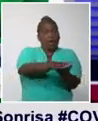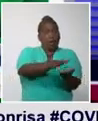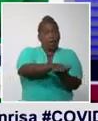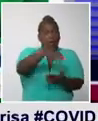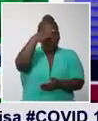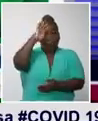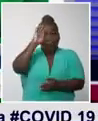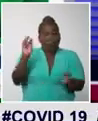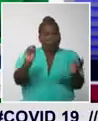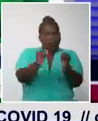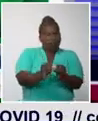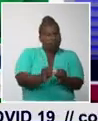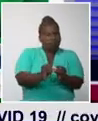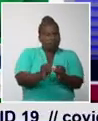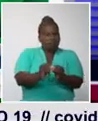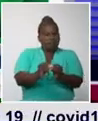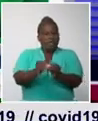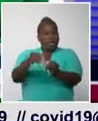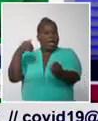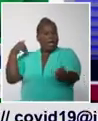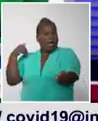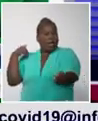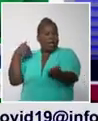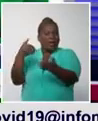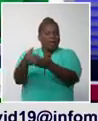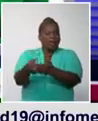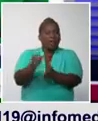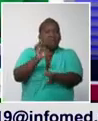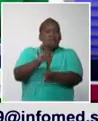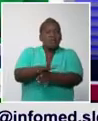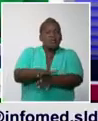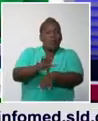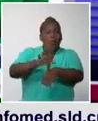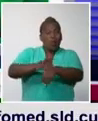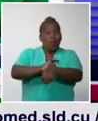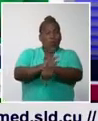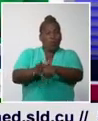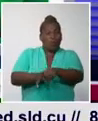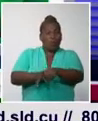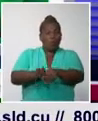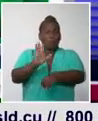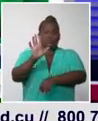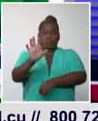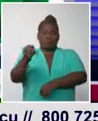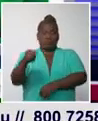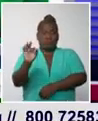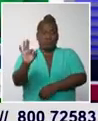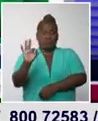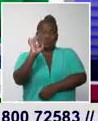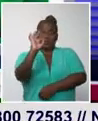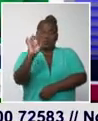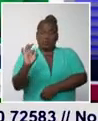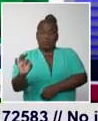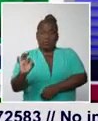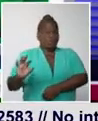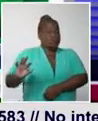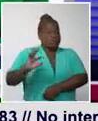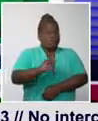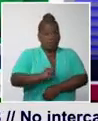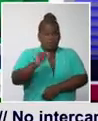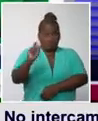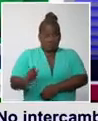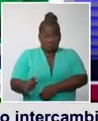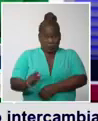que comenzó la transmisión de la enfermedad, el 5,8% de todos los casos que se han